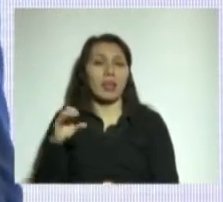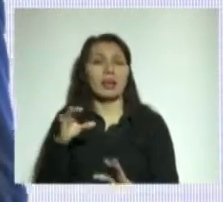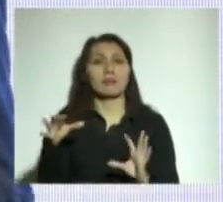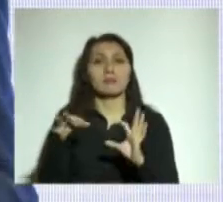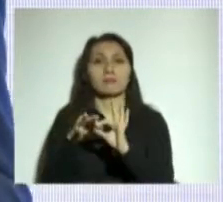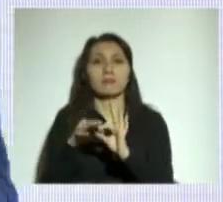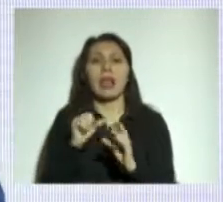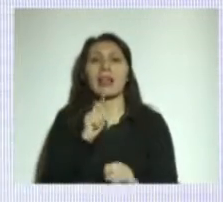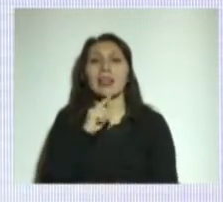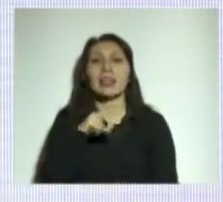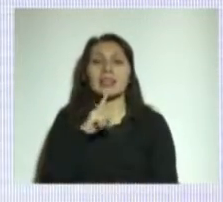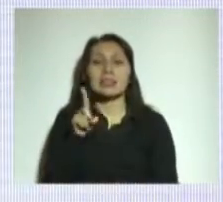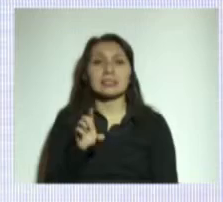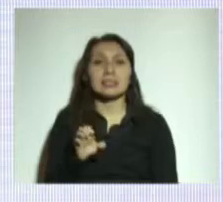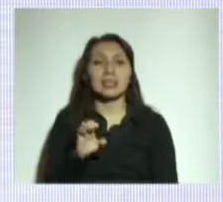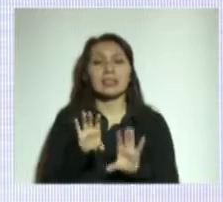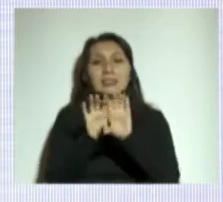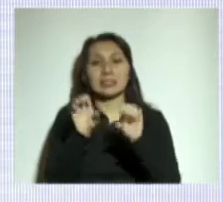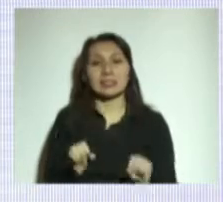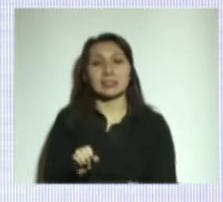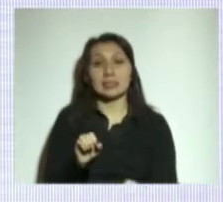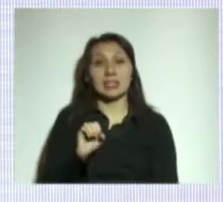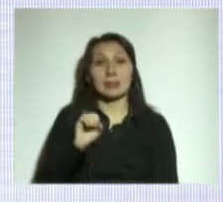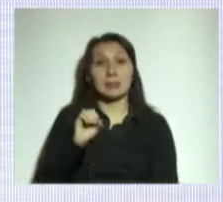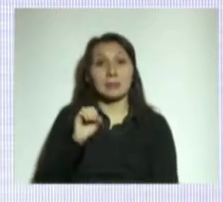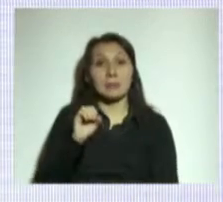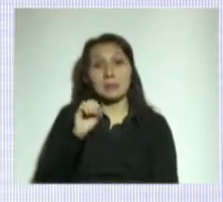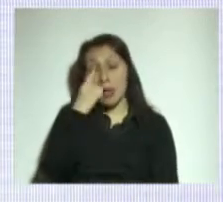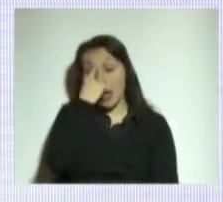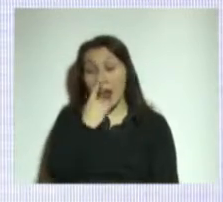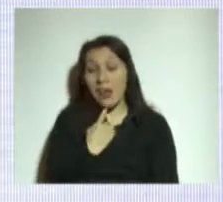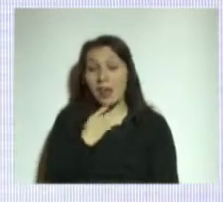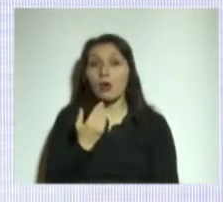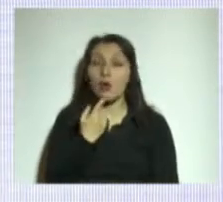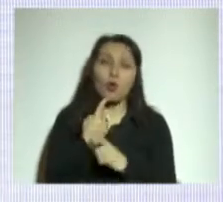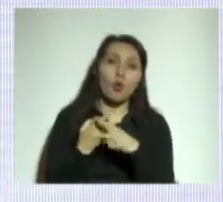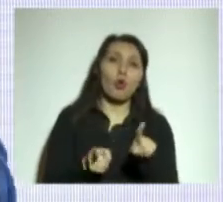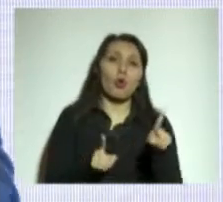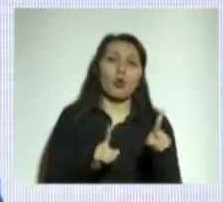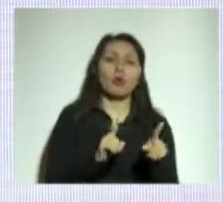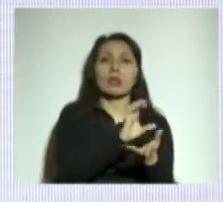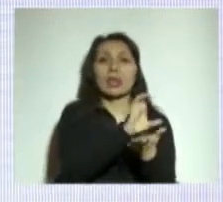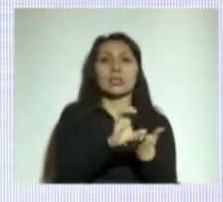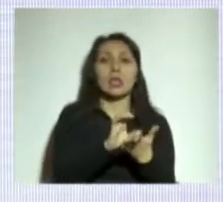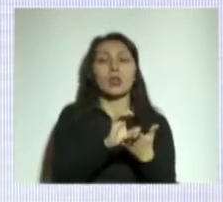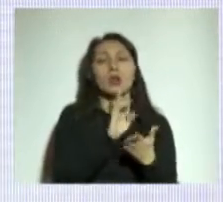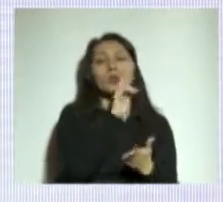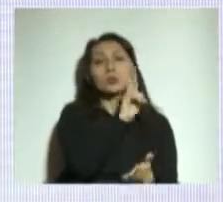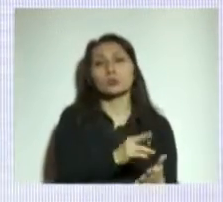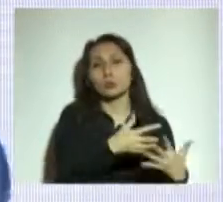Liga Ateniense en el sistema griego era un sistema confederal, o los estados del sur de Estados